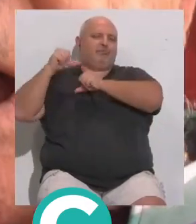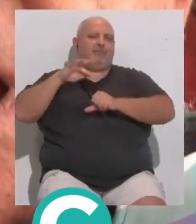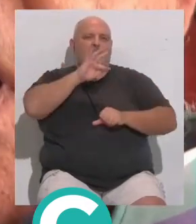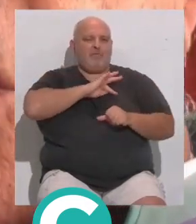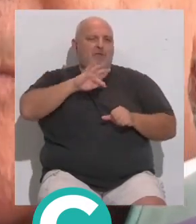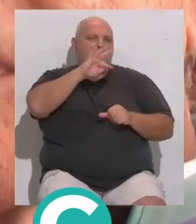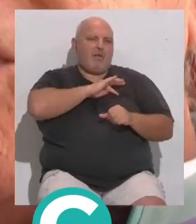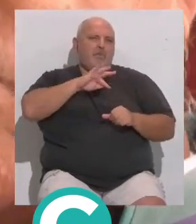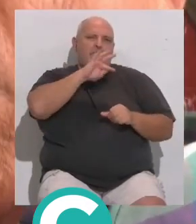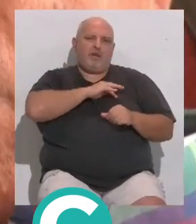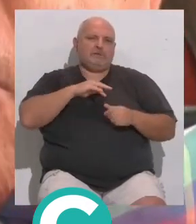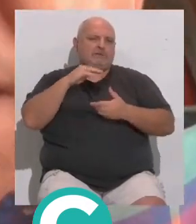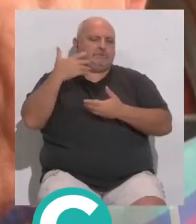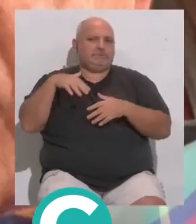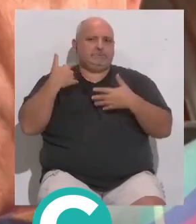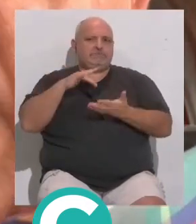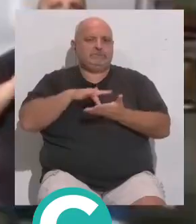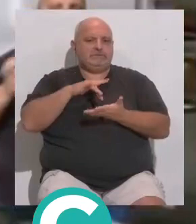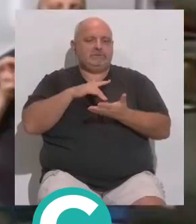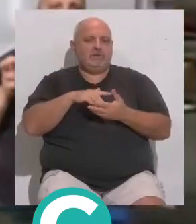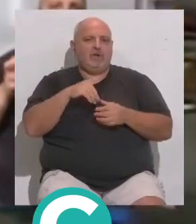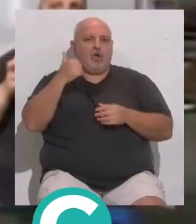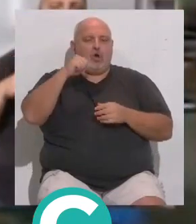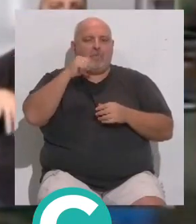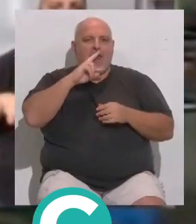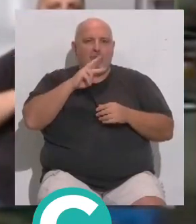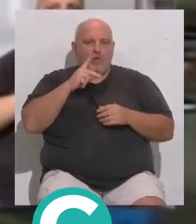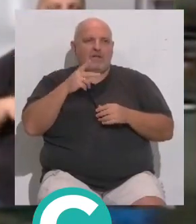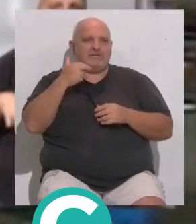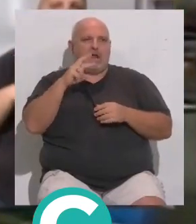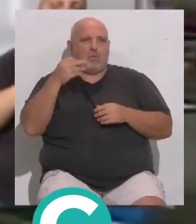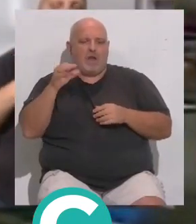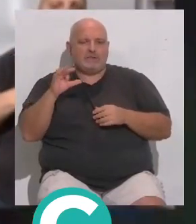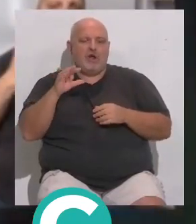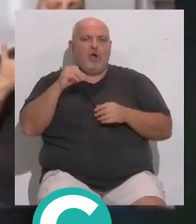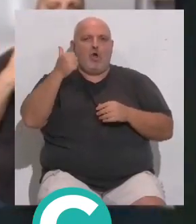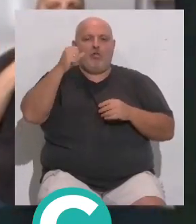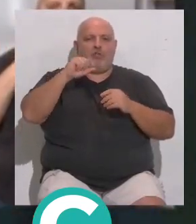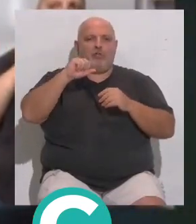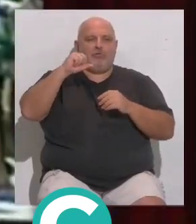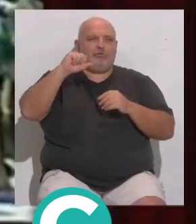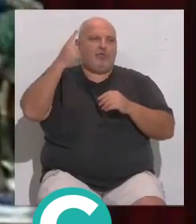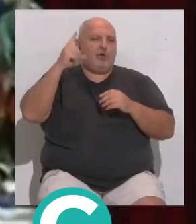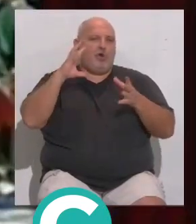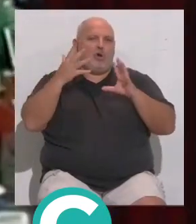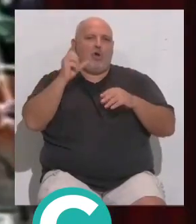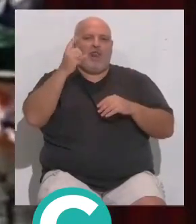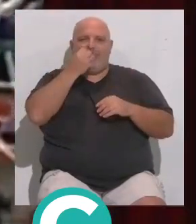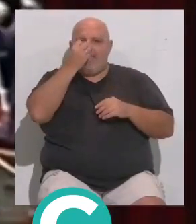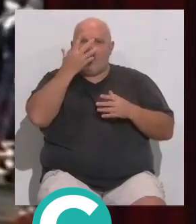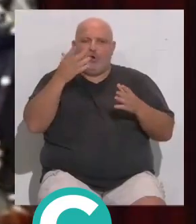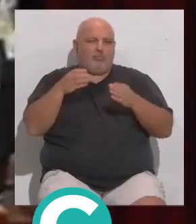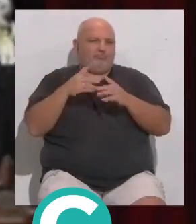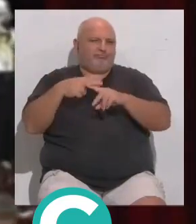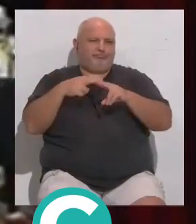premios y agrupaciones tan recordadas como Hombres Azules, Charrúas, Dioses del Olimpo, La Caldera o El Circo.